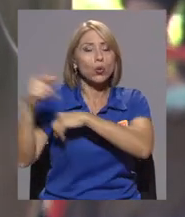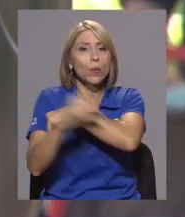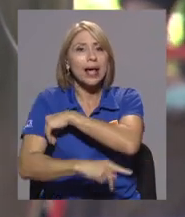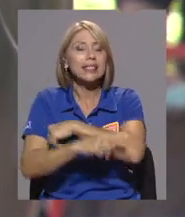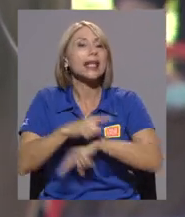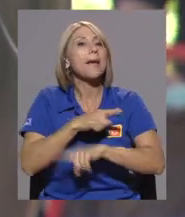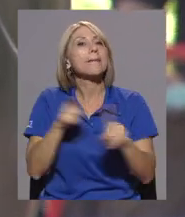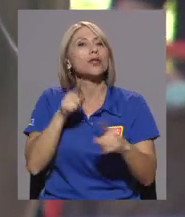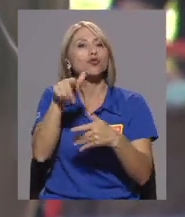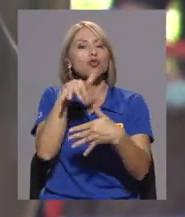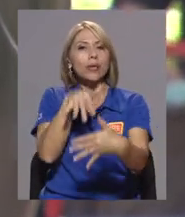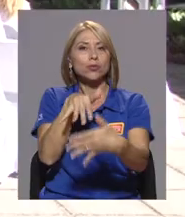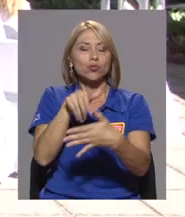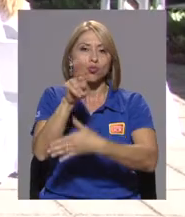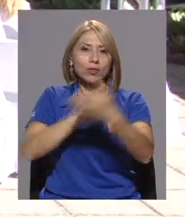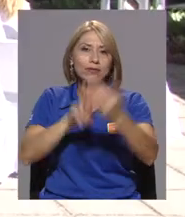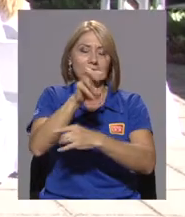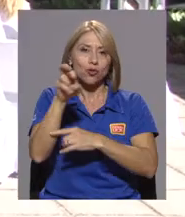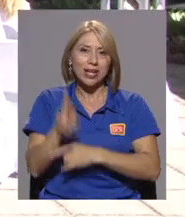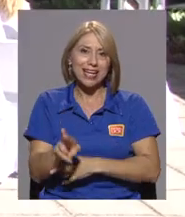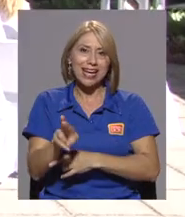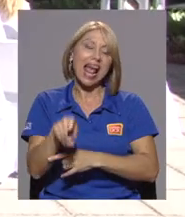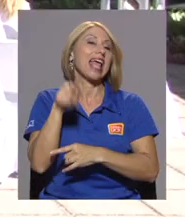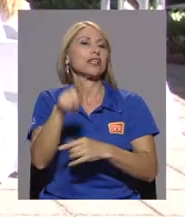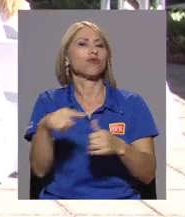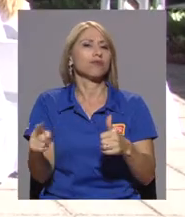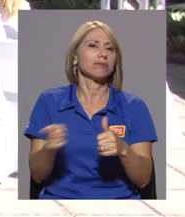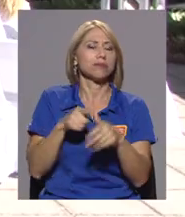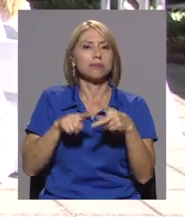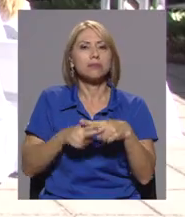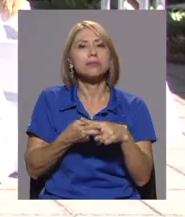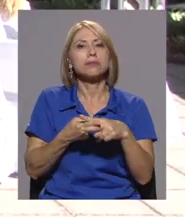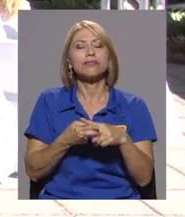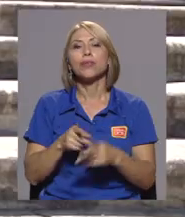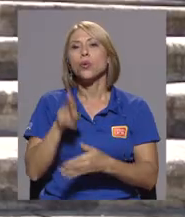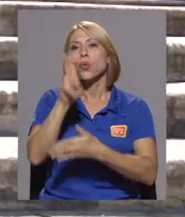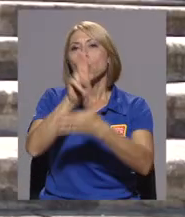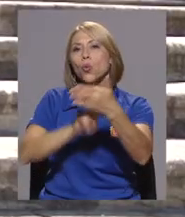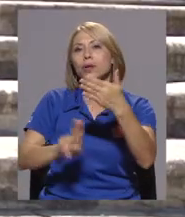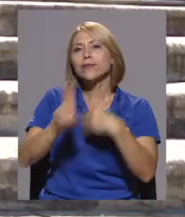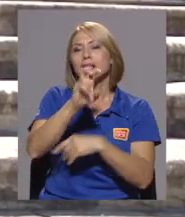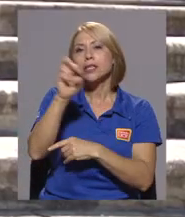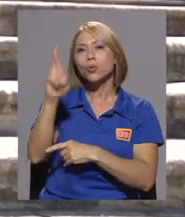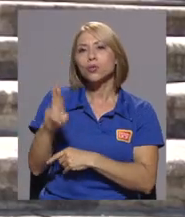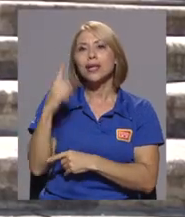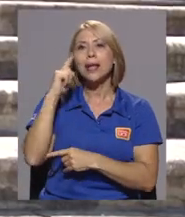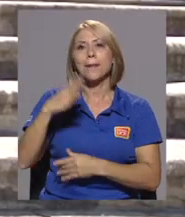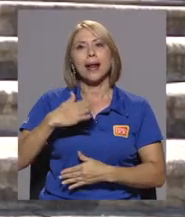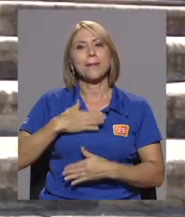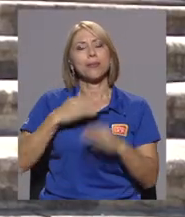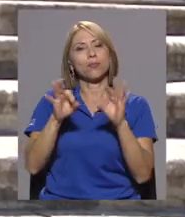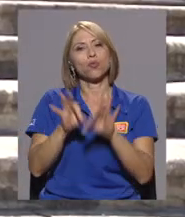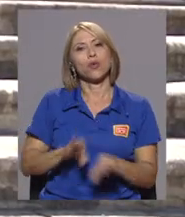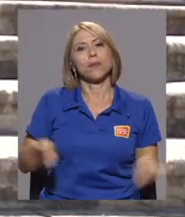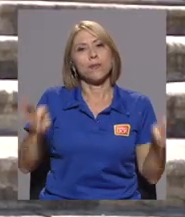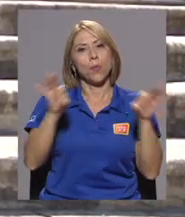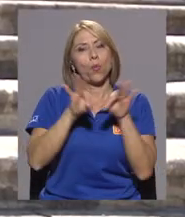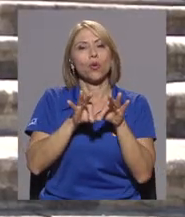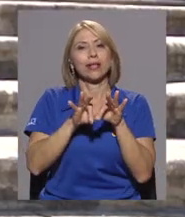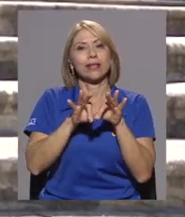su formación en la Universidad de Costa Rica fue la antesala. La Universidad de Costa Rica para mí fue muy